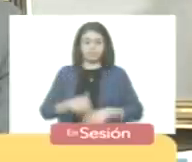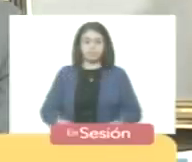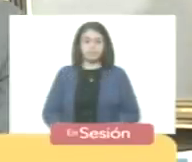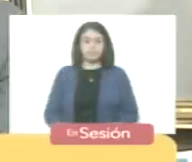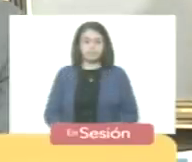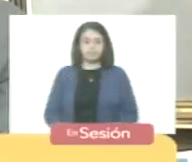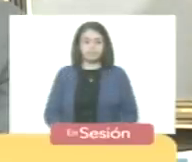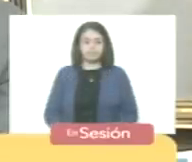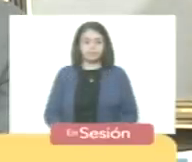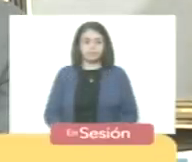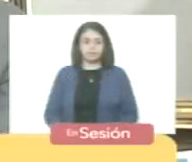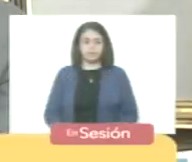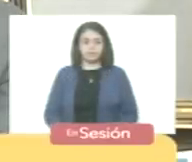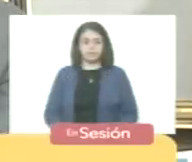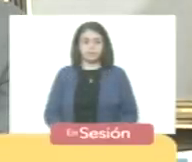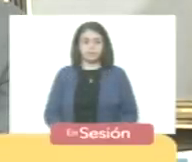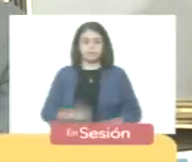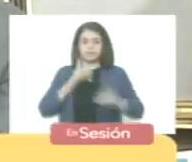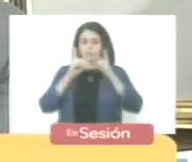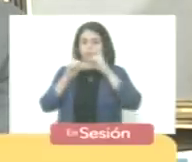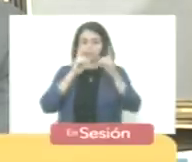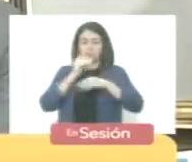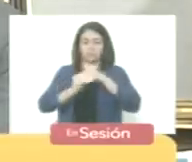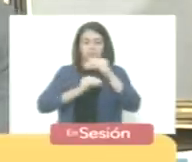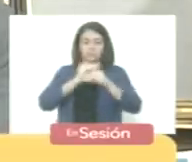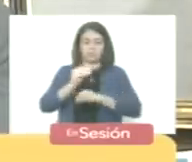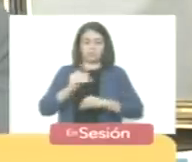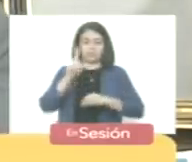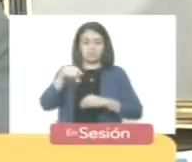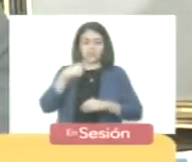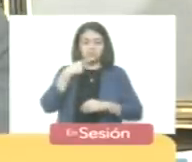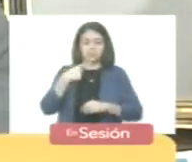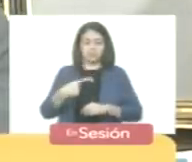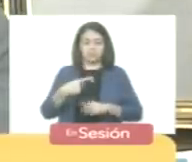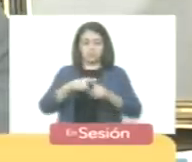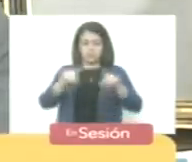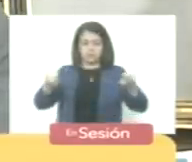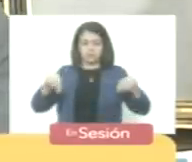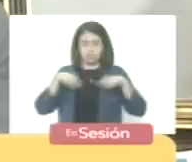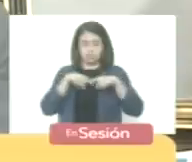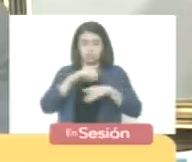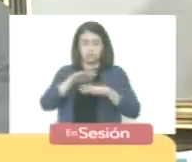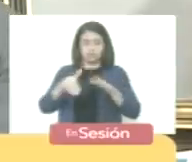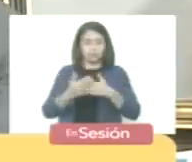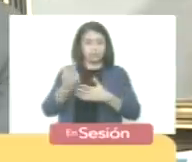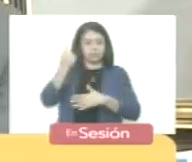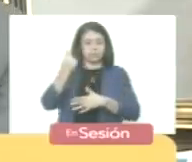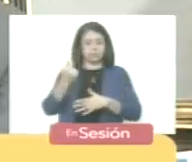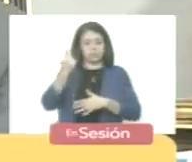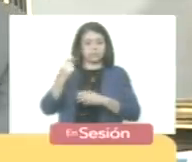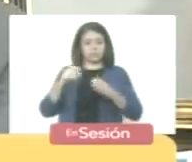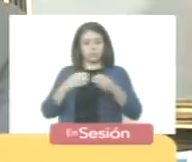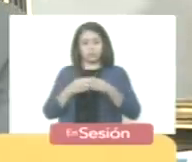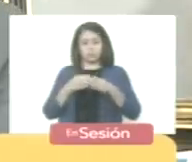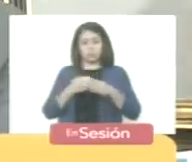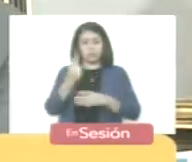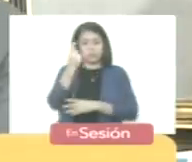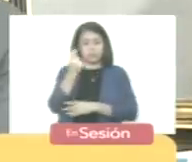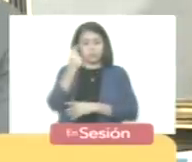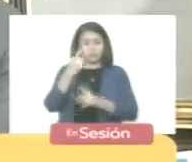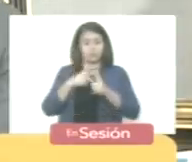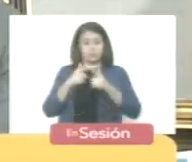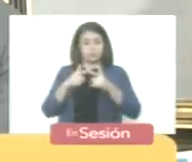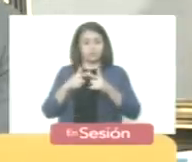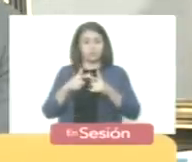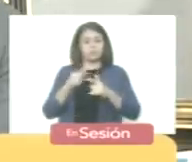de las discusiones que se dieron también en la plenaria del Senado y de la Cámara de Diputados